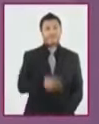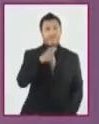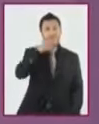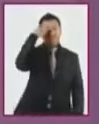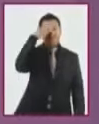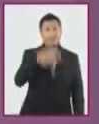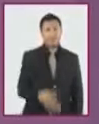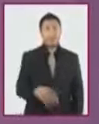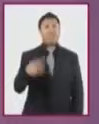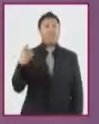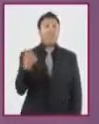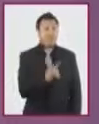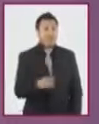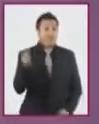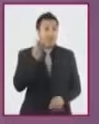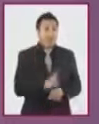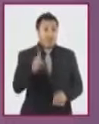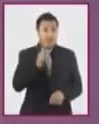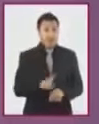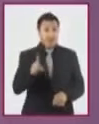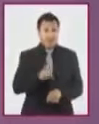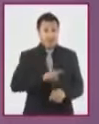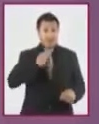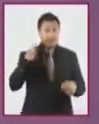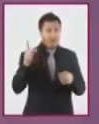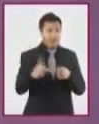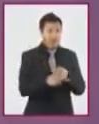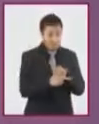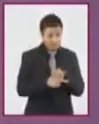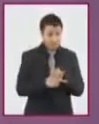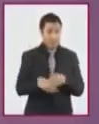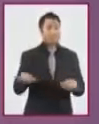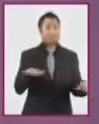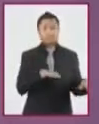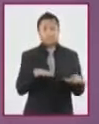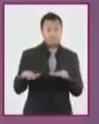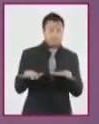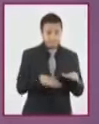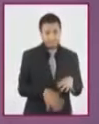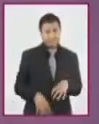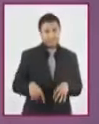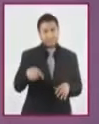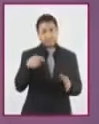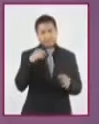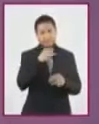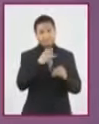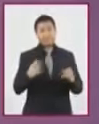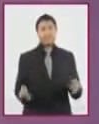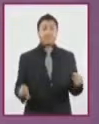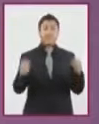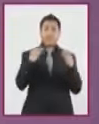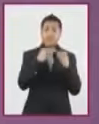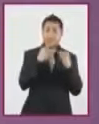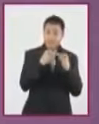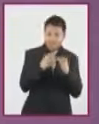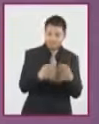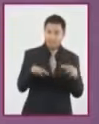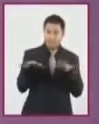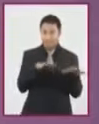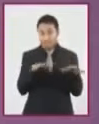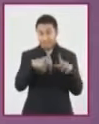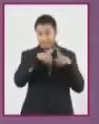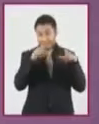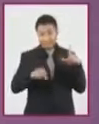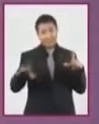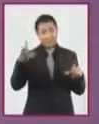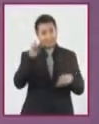¿Sabías que todos los días tiembla en nuestro país? De acuerdo con el Servicio Sismológico Nacional, pueden